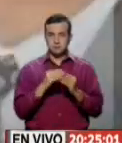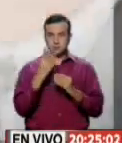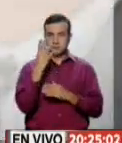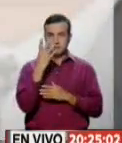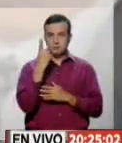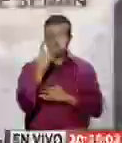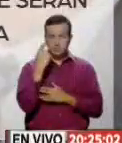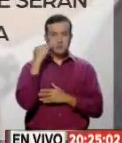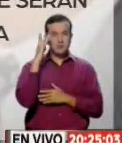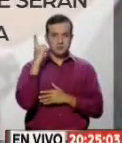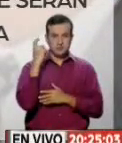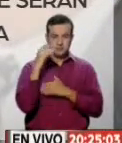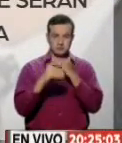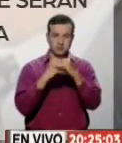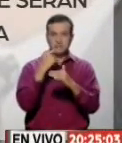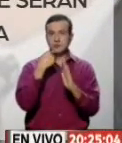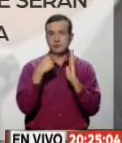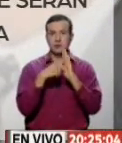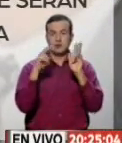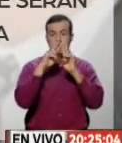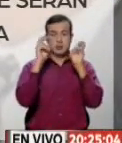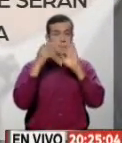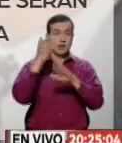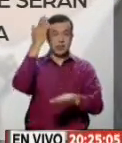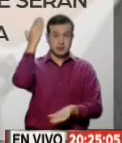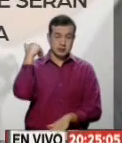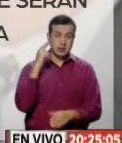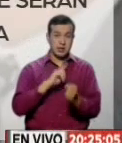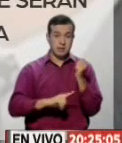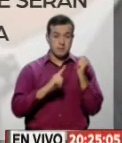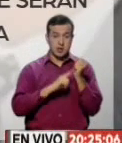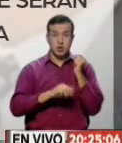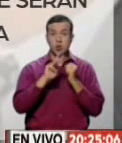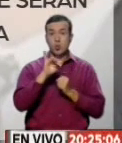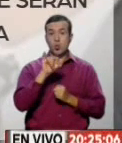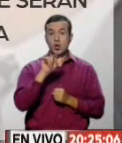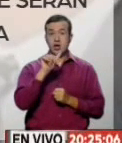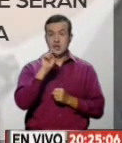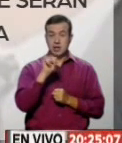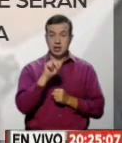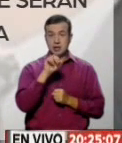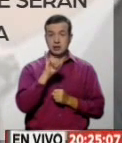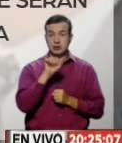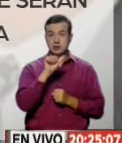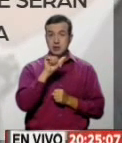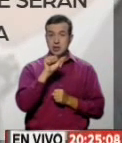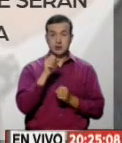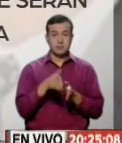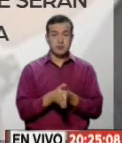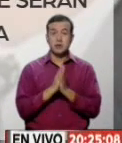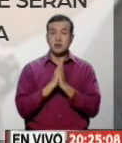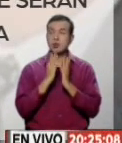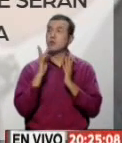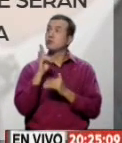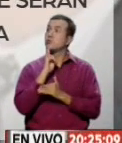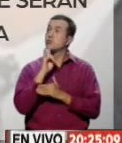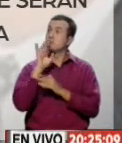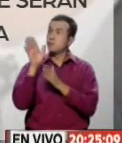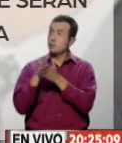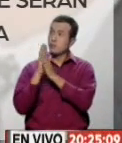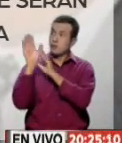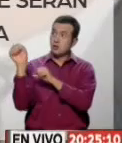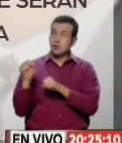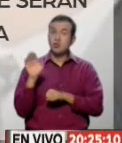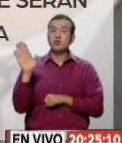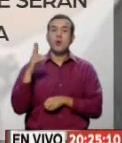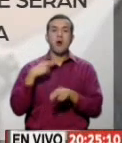expedientes con mayor avance, entre ellos el caso más antiguo, el de los hermanos William y Roberto Isaías Dazum, pedido efectuado a Estados Unidos por el delito